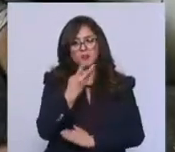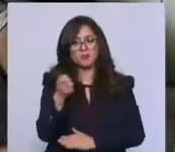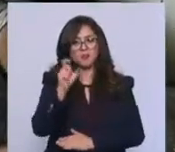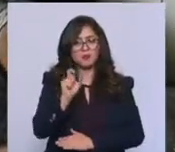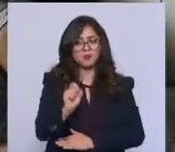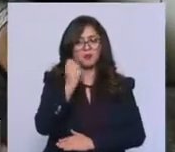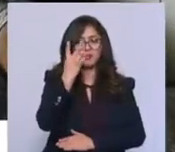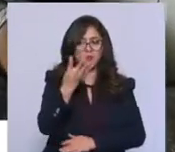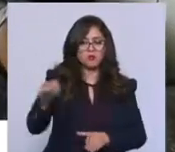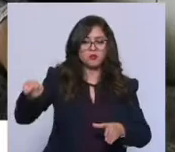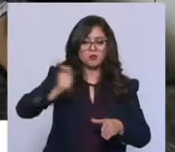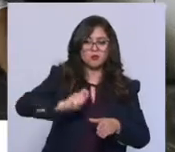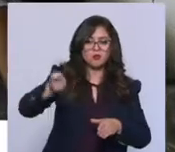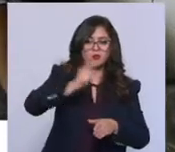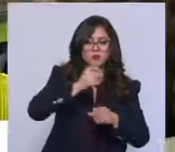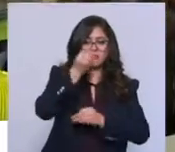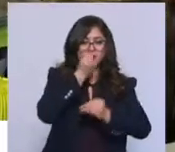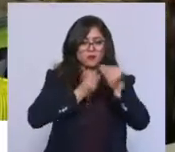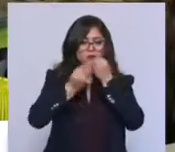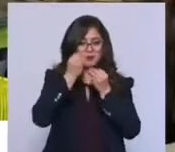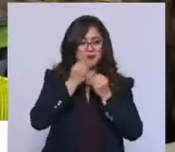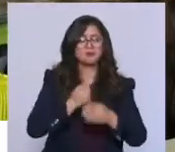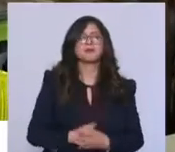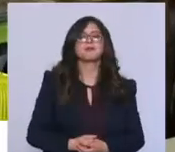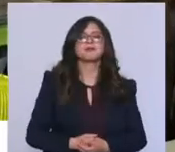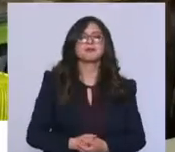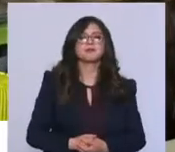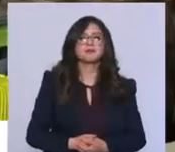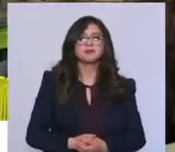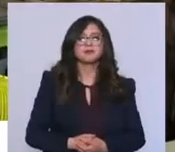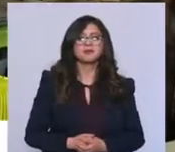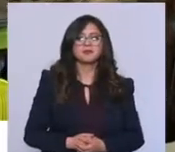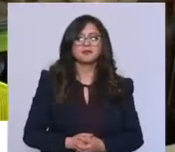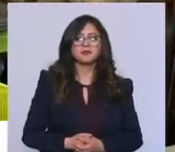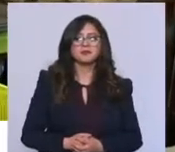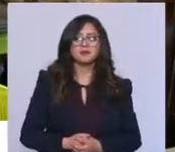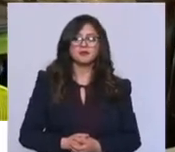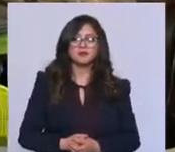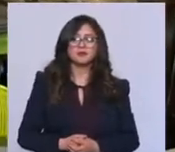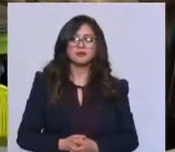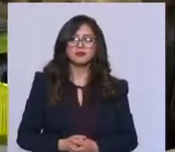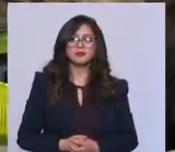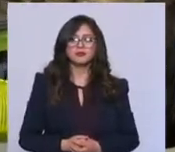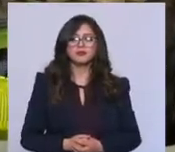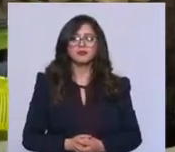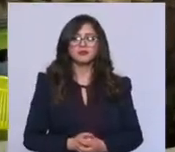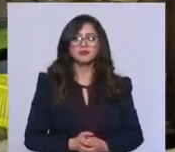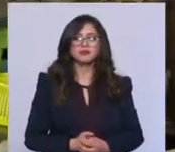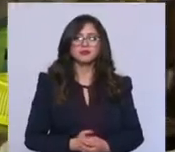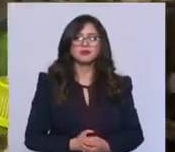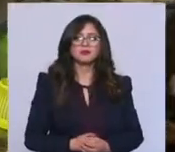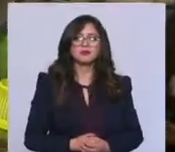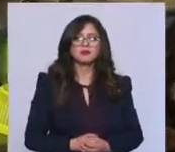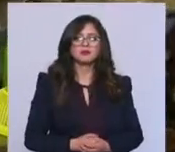1.008.424 raciones alimenticias. Con imágenes de Manuel Hernández, Iraís Morquecho, 21 Noticias.